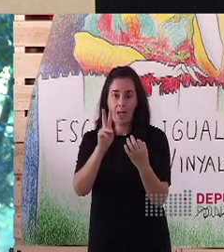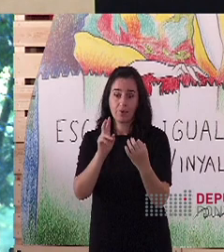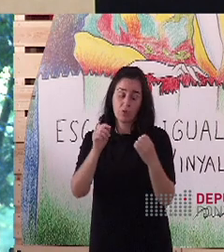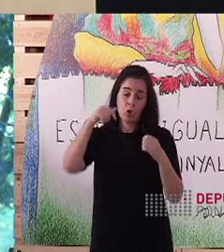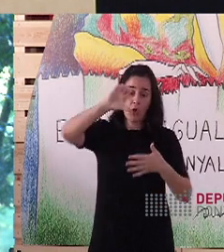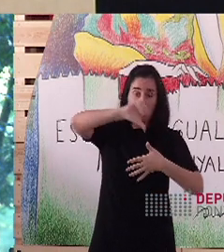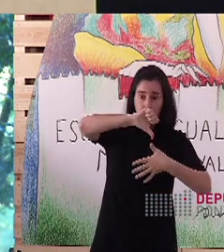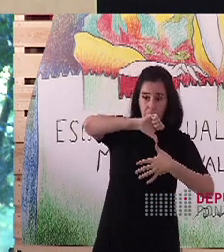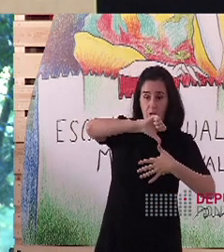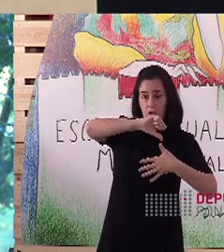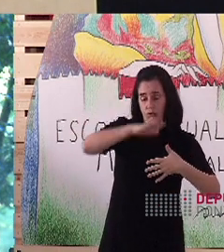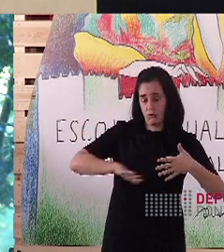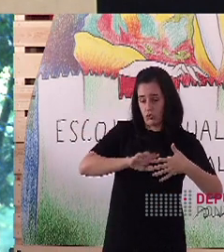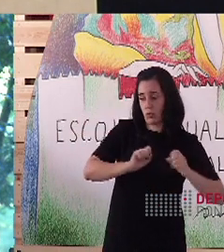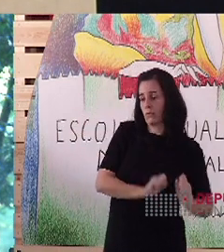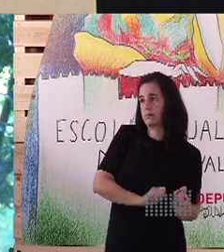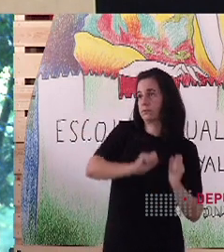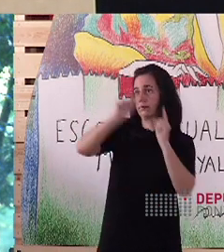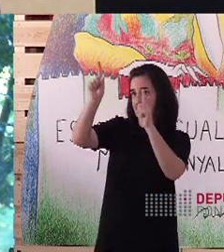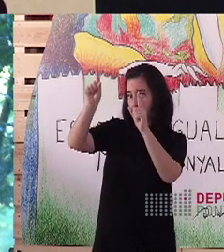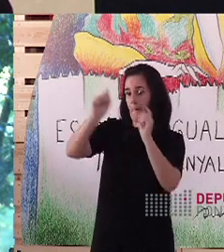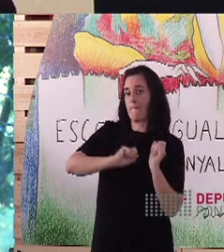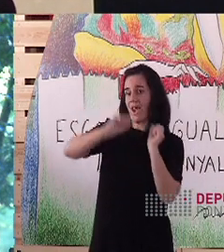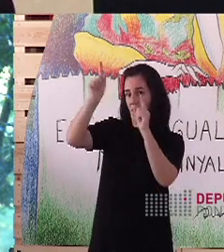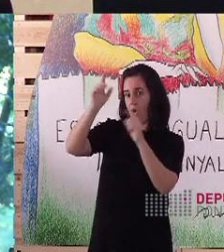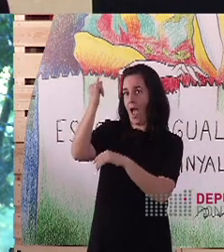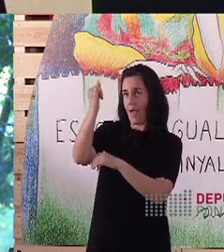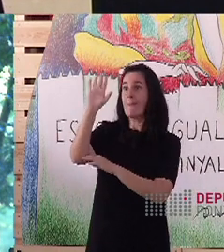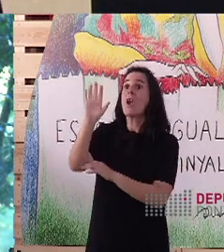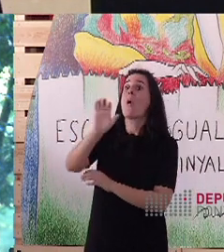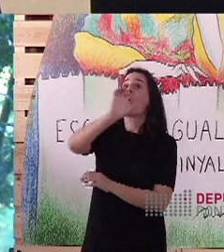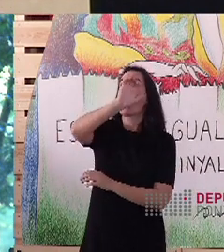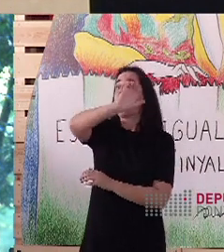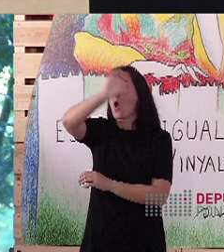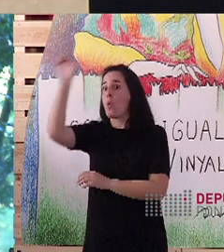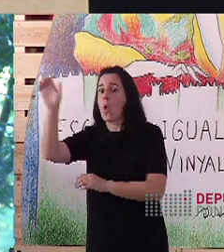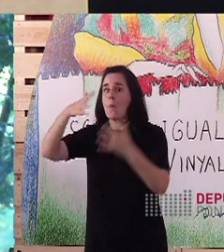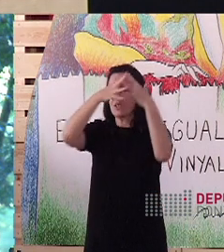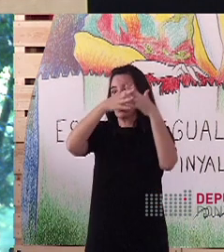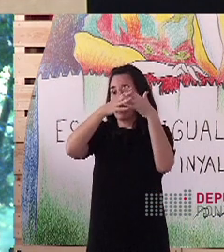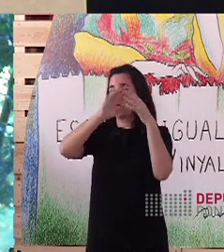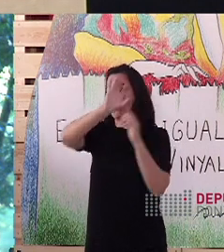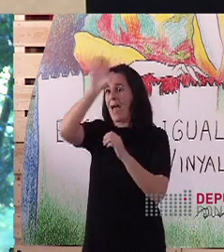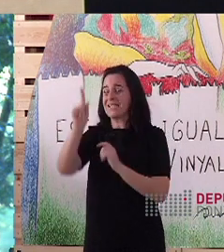también esta otra migración, entre comillas, que va desde los países del norte hacia el sur.